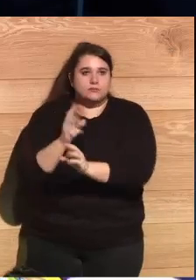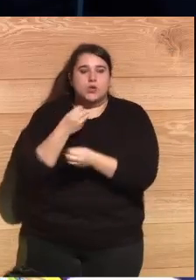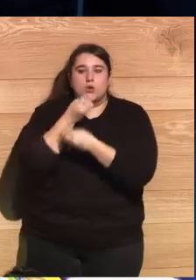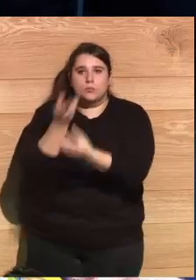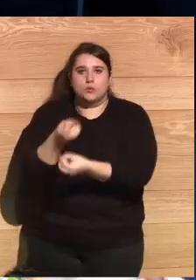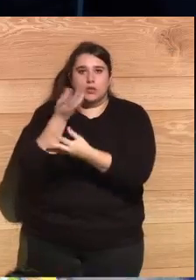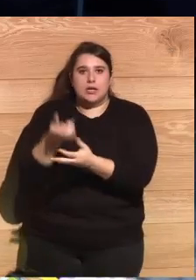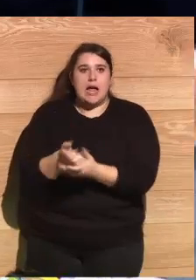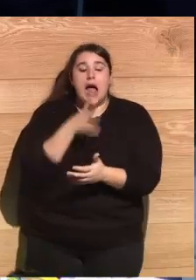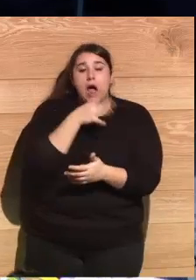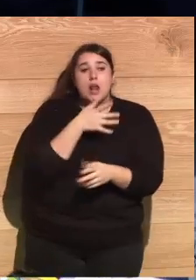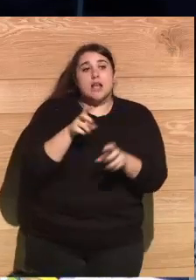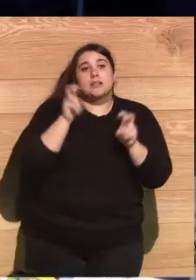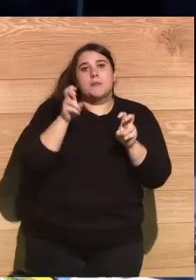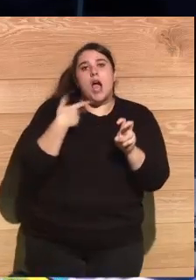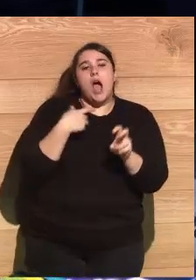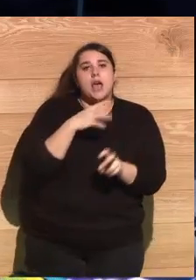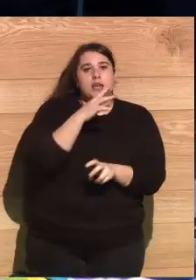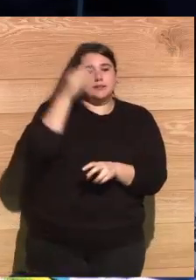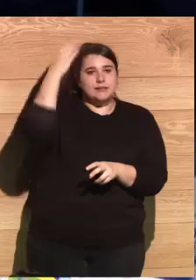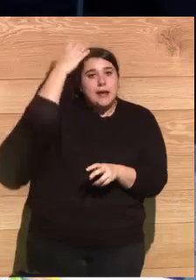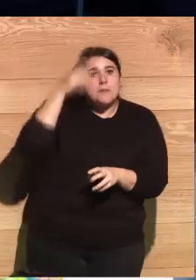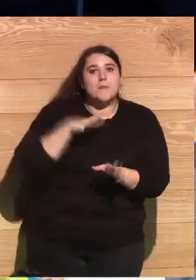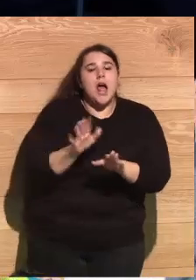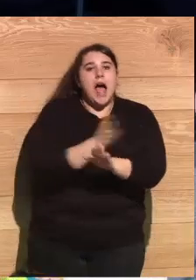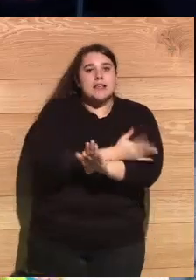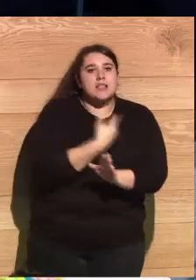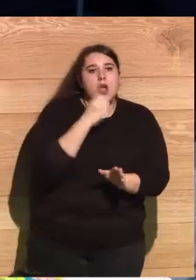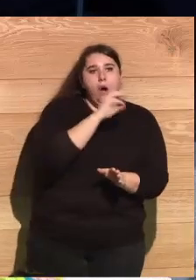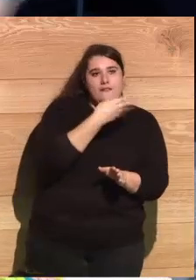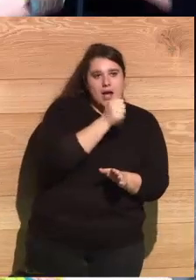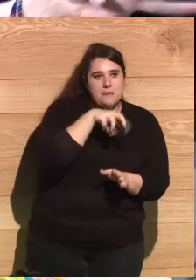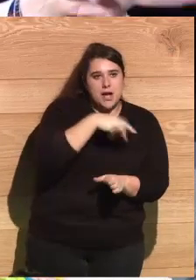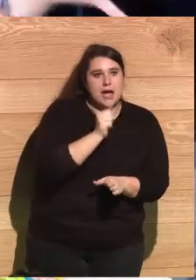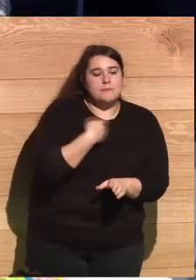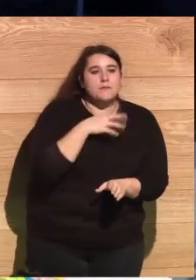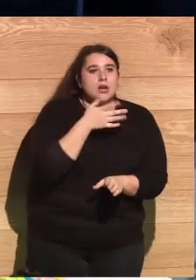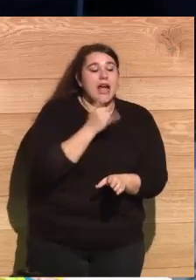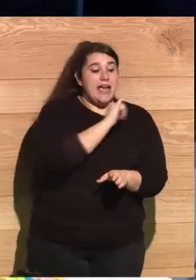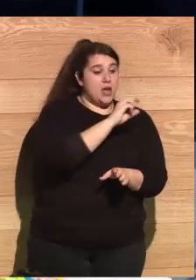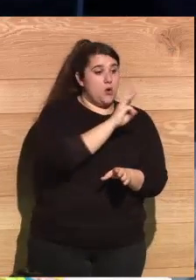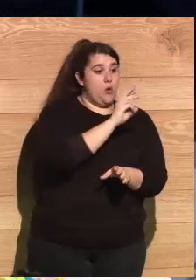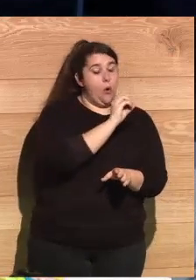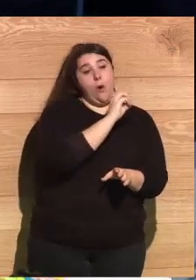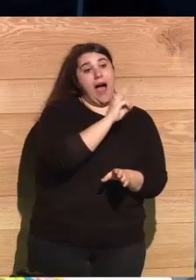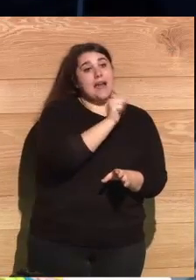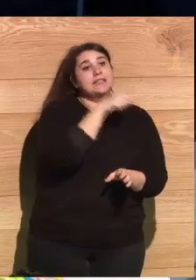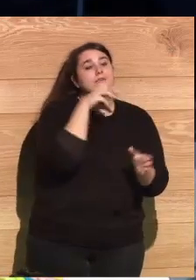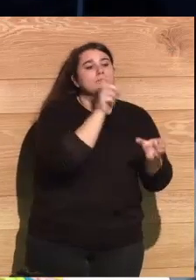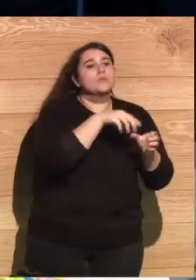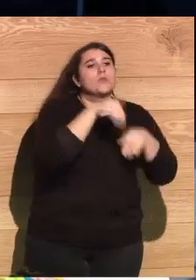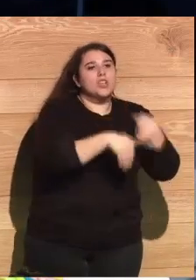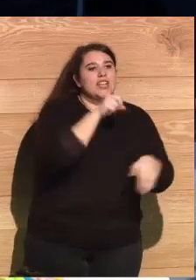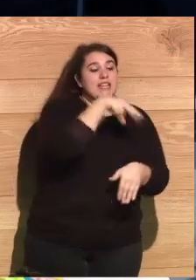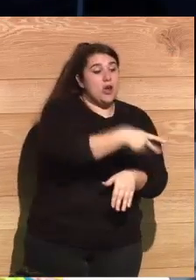ha enganchado Trump con unas promesas, pero antes era Obama, porque Iowa votó a Obama. O sea, que es una cosa que me ha costado a